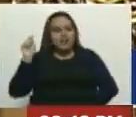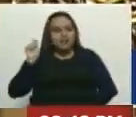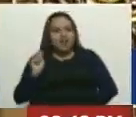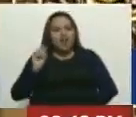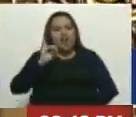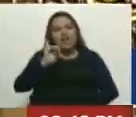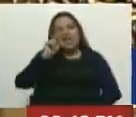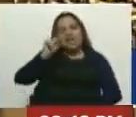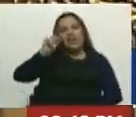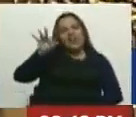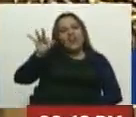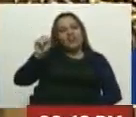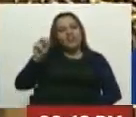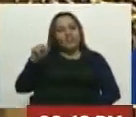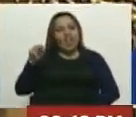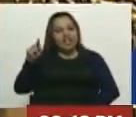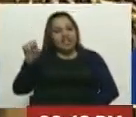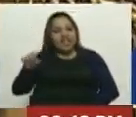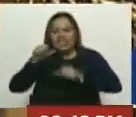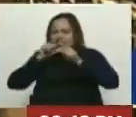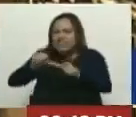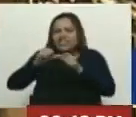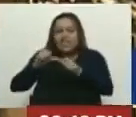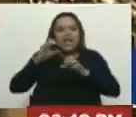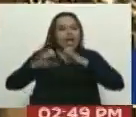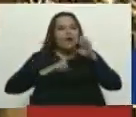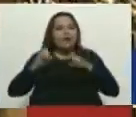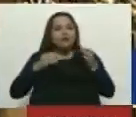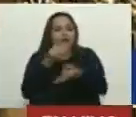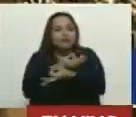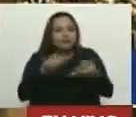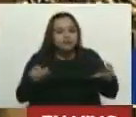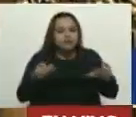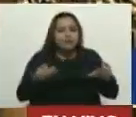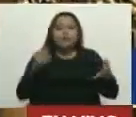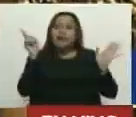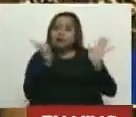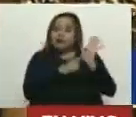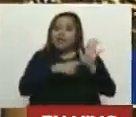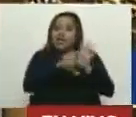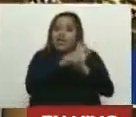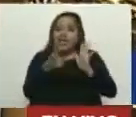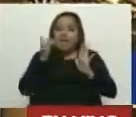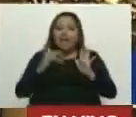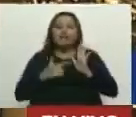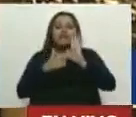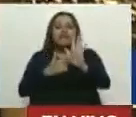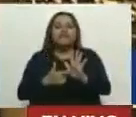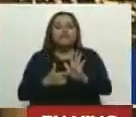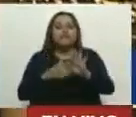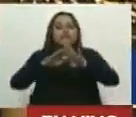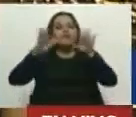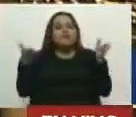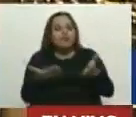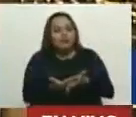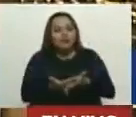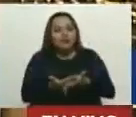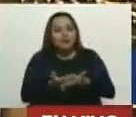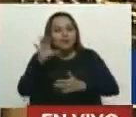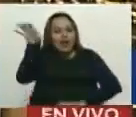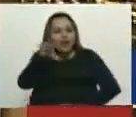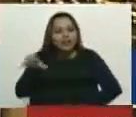Infante. Mantengan ese entusiasmo maravilloso para que sea esta ley una ley ejemplo para otros países del mundo y que todas